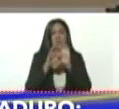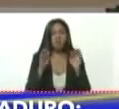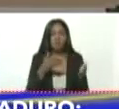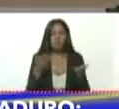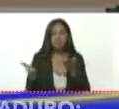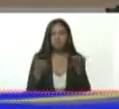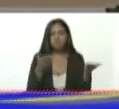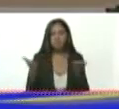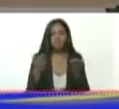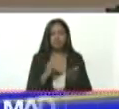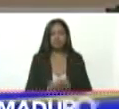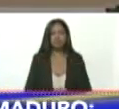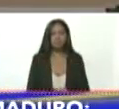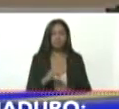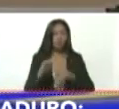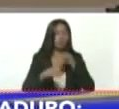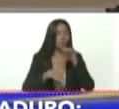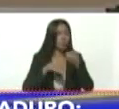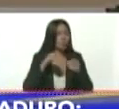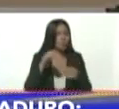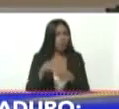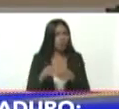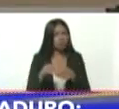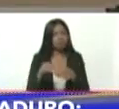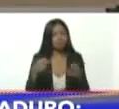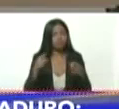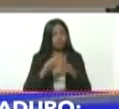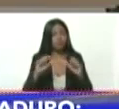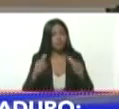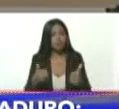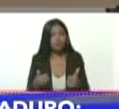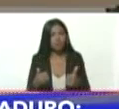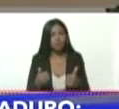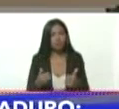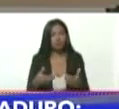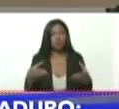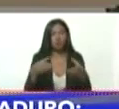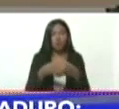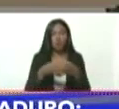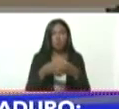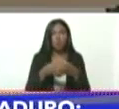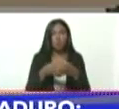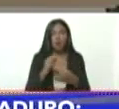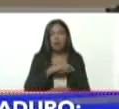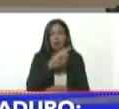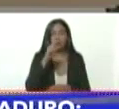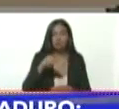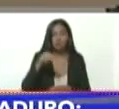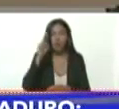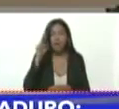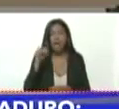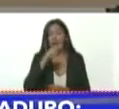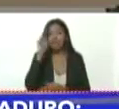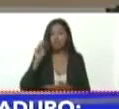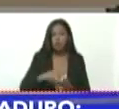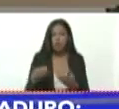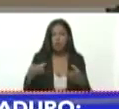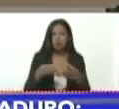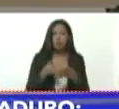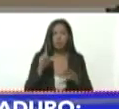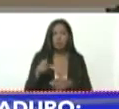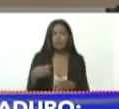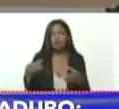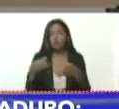parciales. Paso a paso, formada inicialmente por una delegación del gobierno nacional y representantes de los